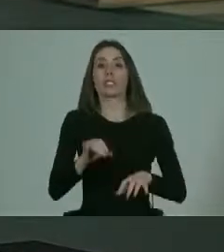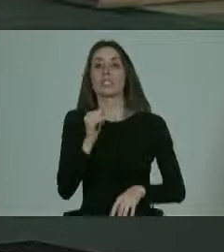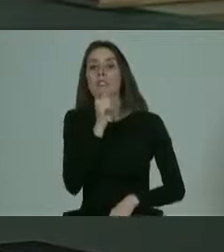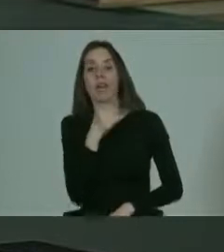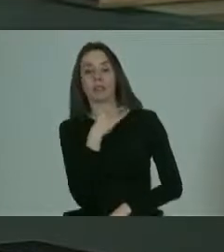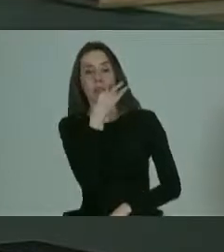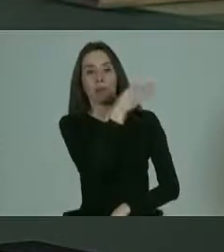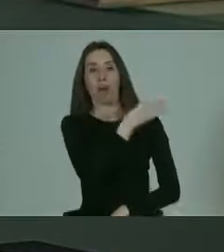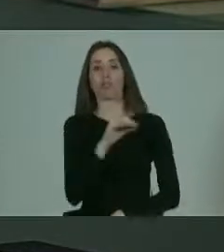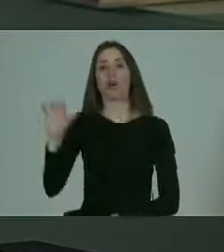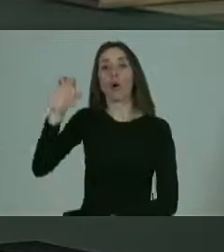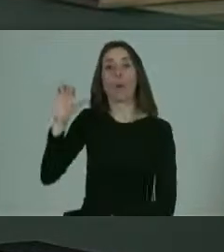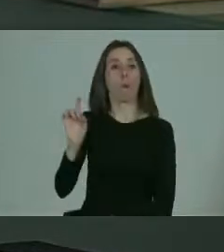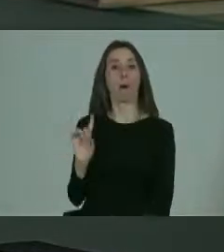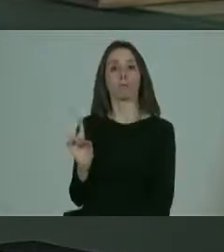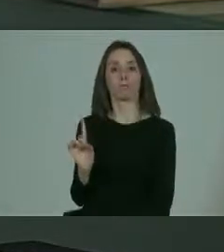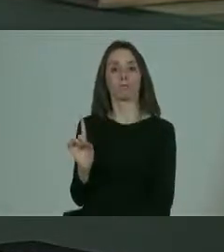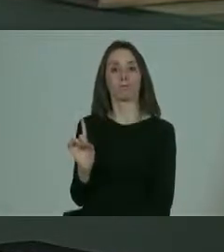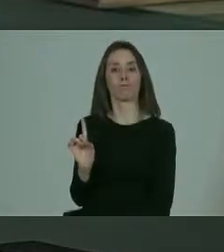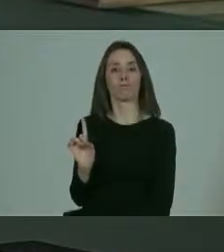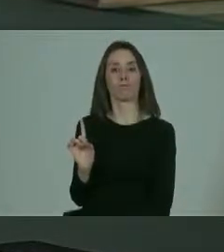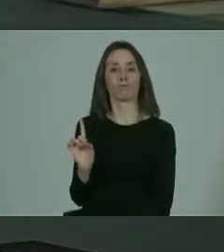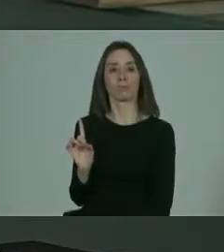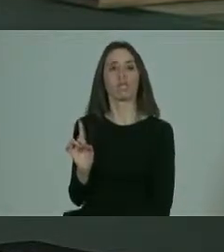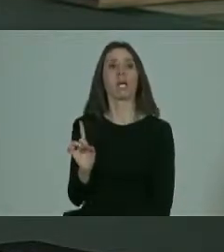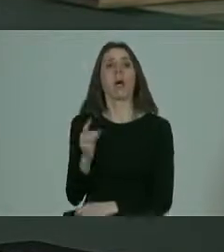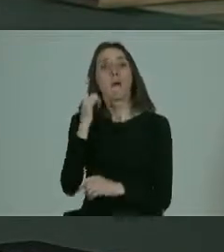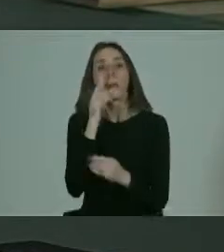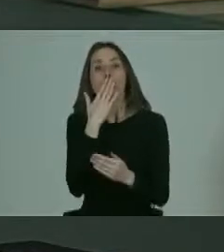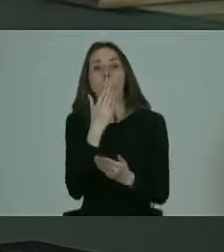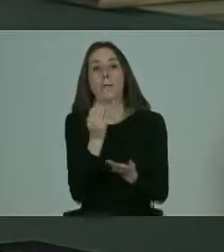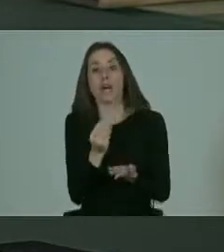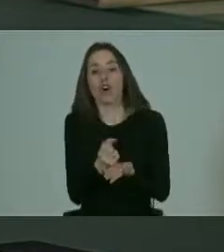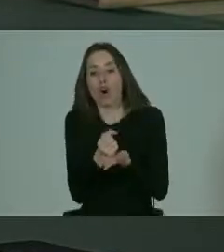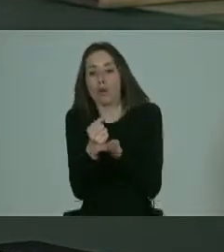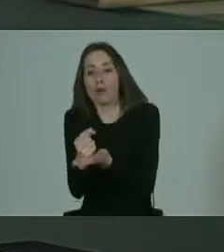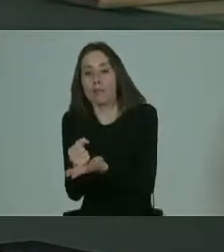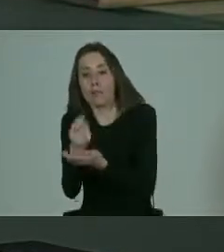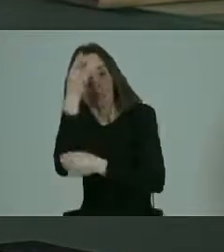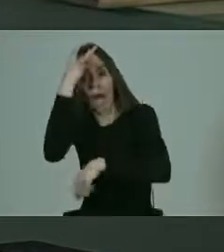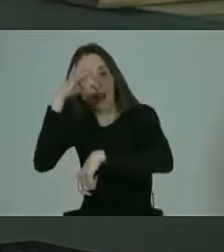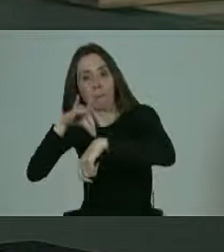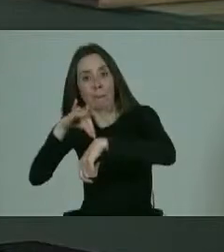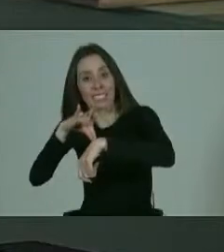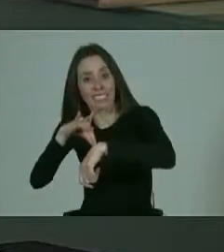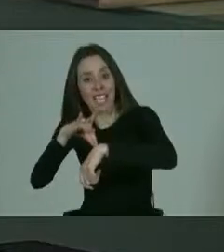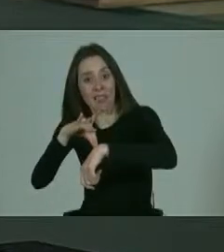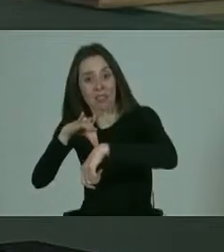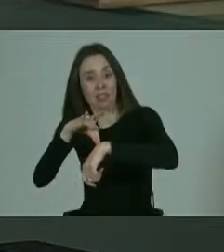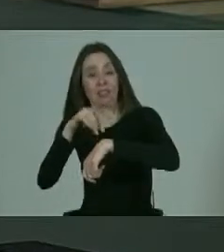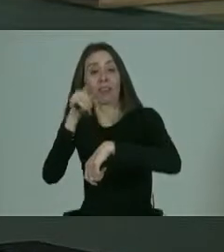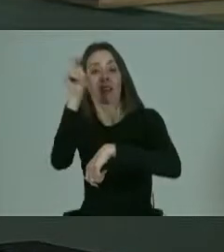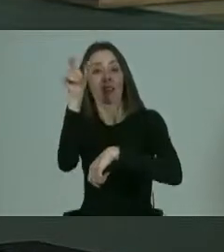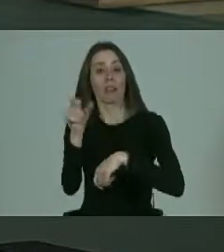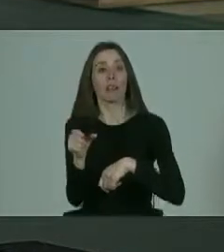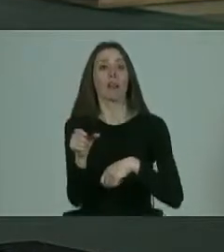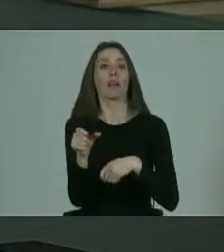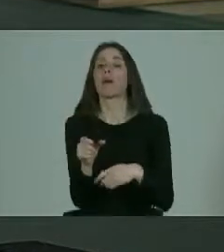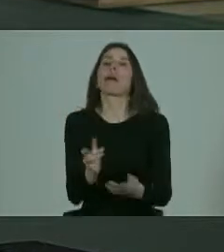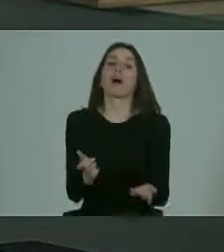en europa esto no ocurre en aras a la mejor asistencia del paciente nos dedicamos a